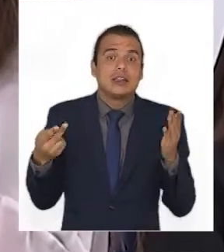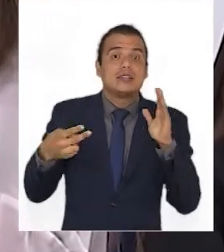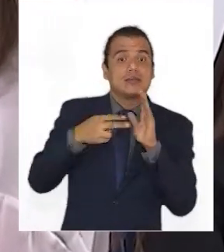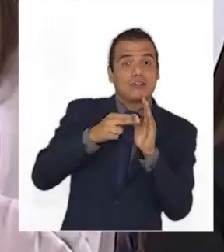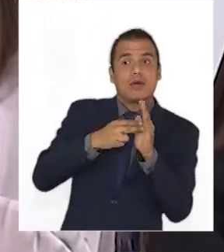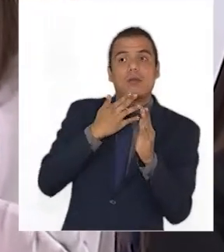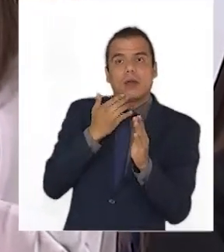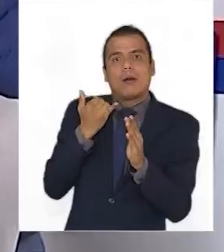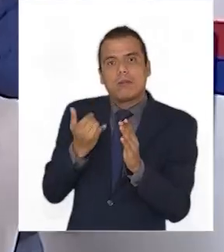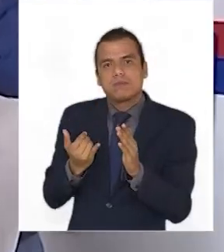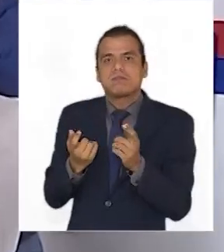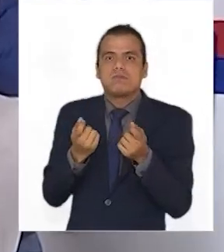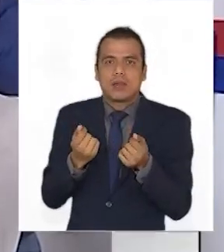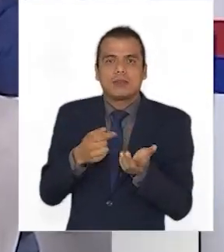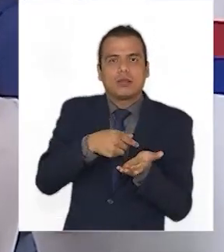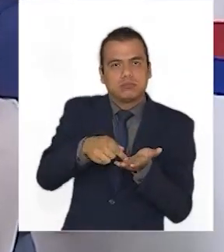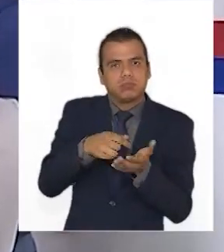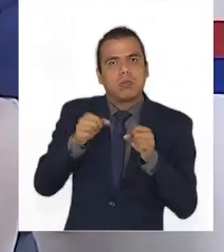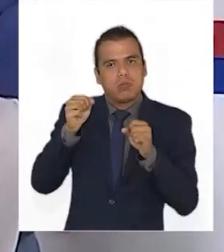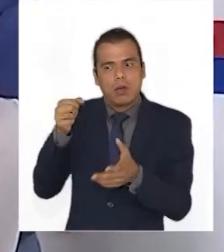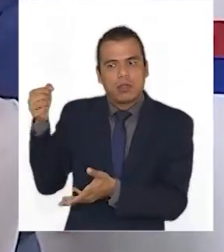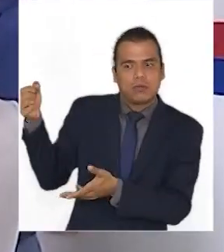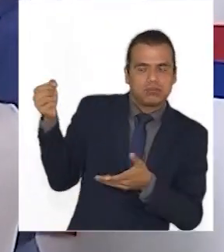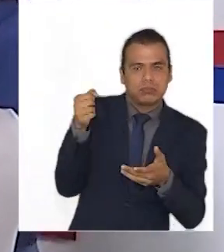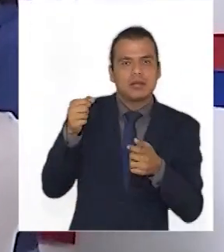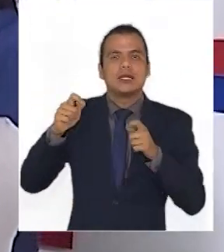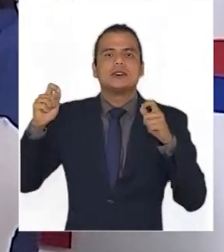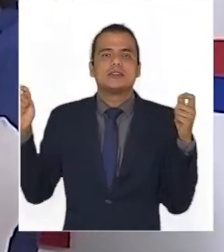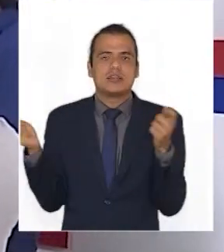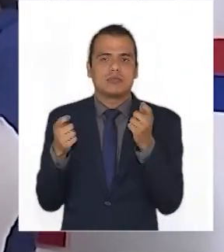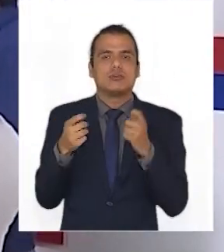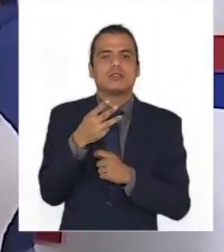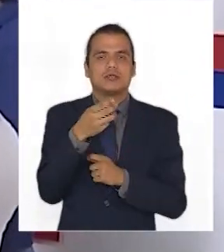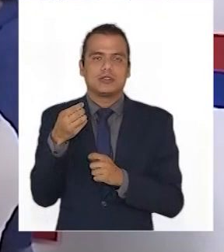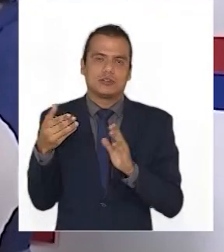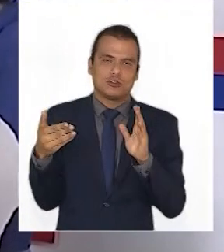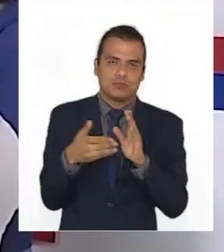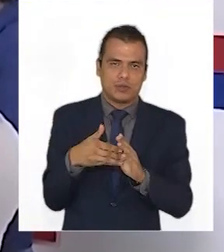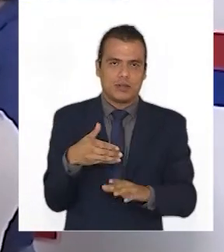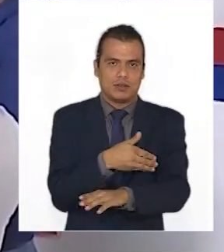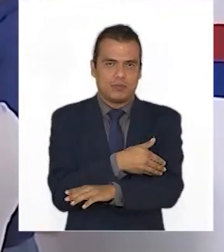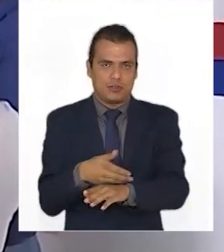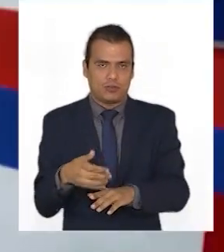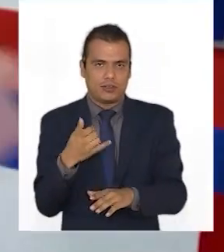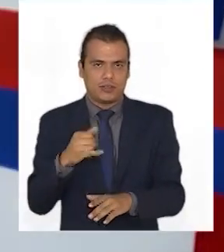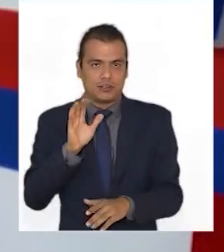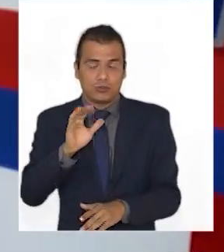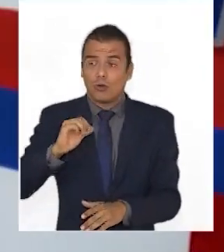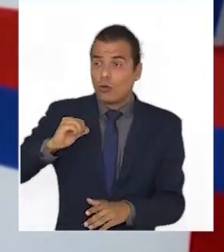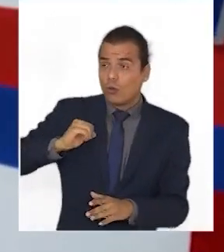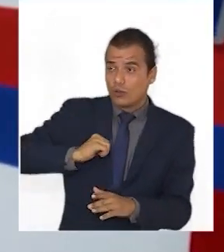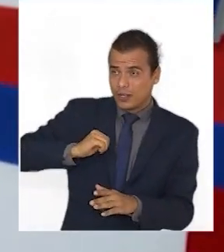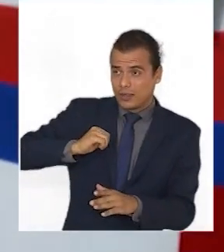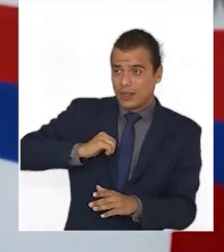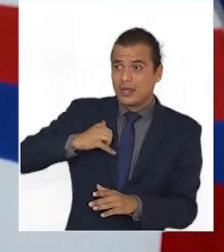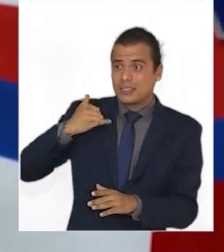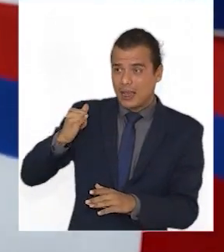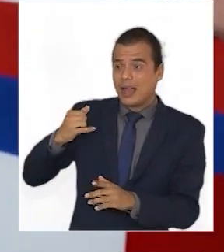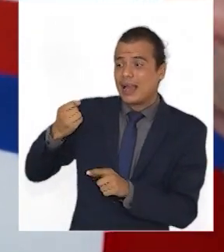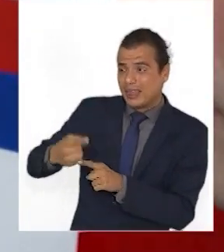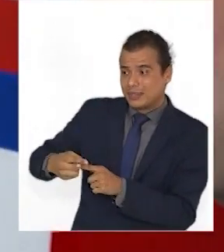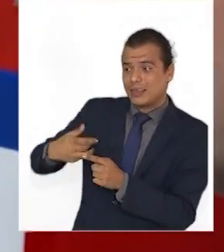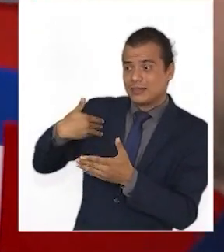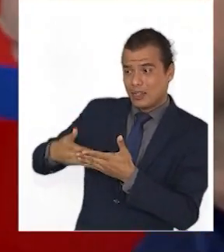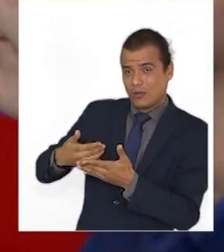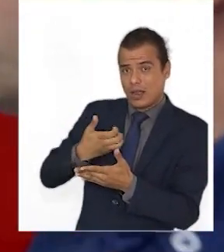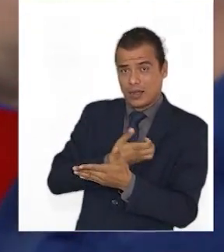300 mil millones de pesos. El actual alcalde propuso ejecutar 16 megaobras, de las cuales 5 todavía no se han ejecutado. ¿Usted va a seguir con estas megaobras o qué